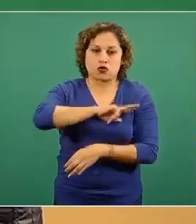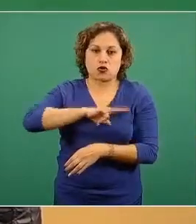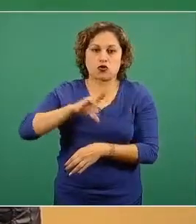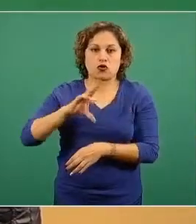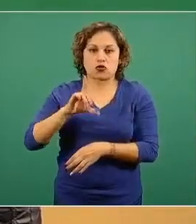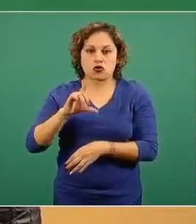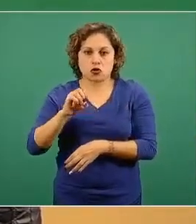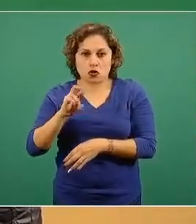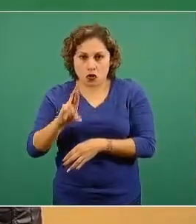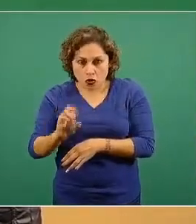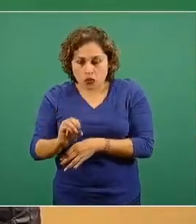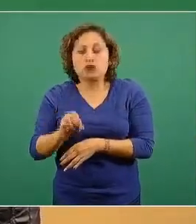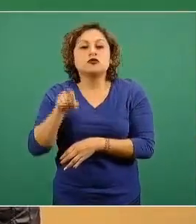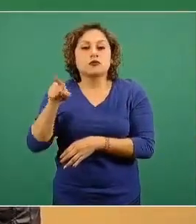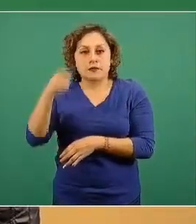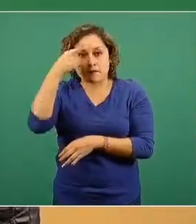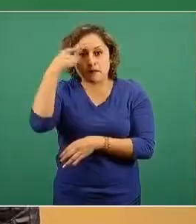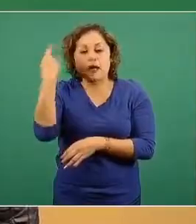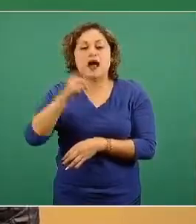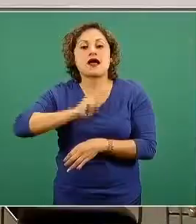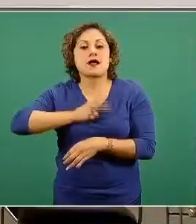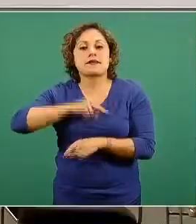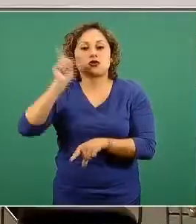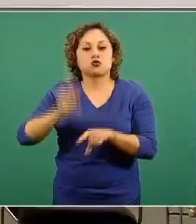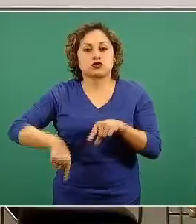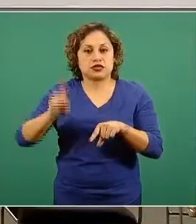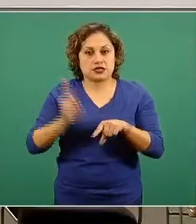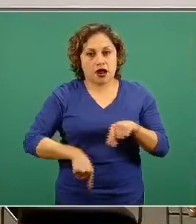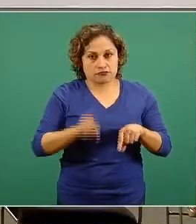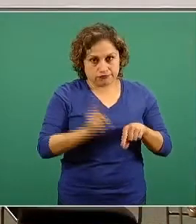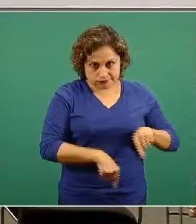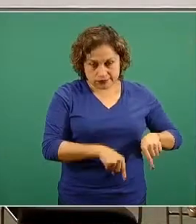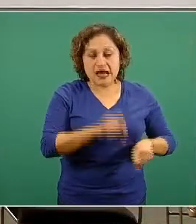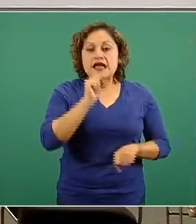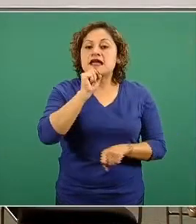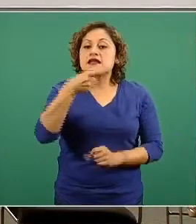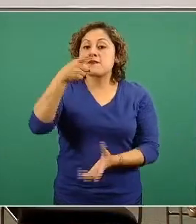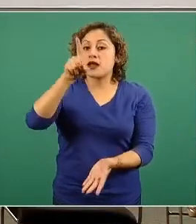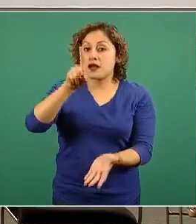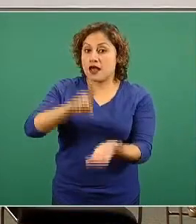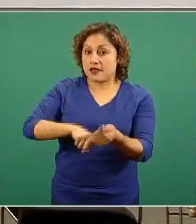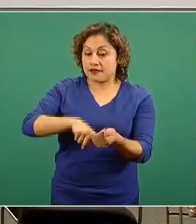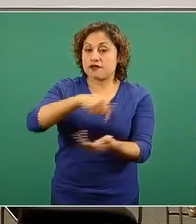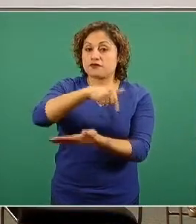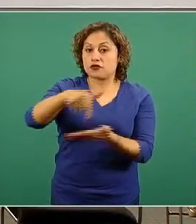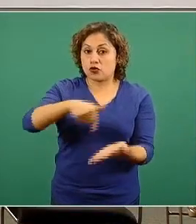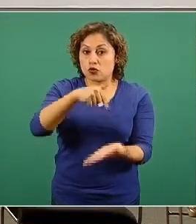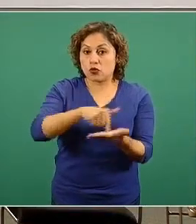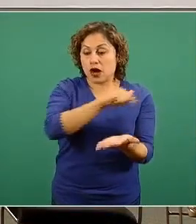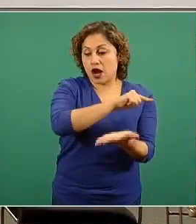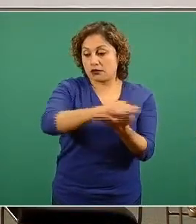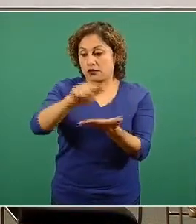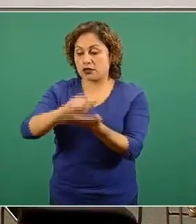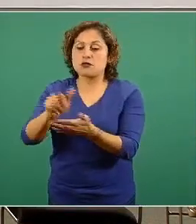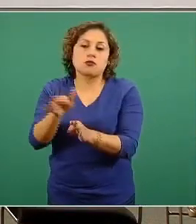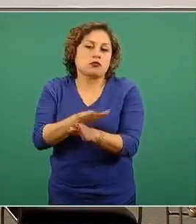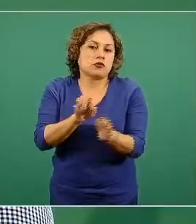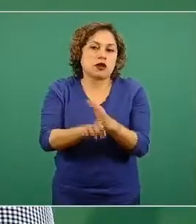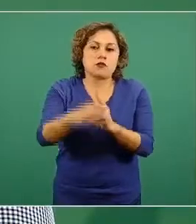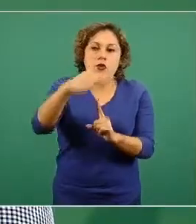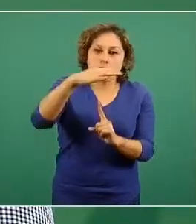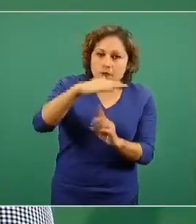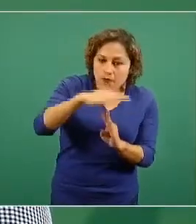virus pueda ser inactivado, así como la limpieza de las superficies, las mesas, los estantes o